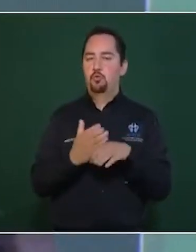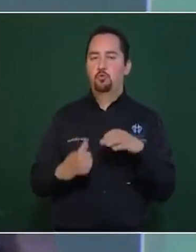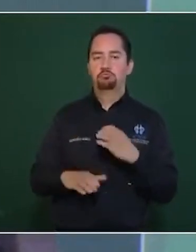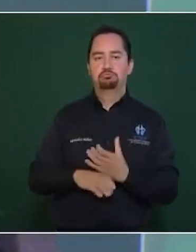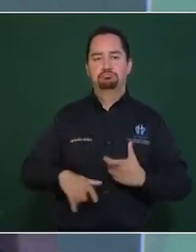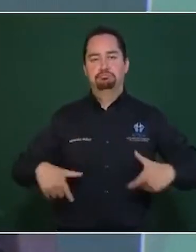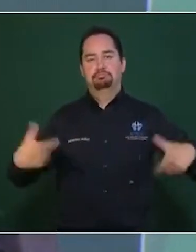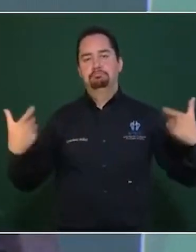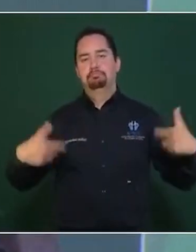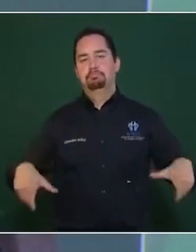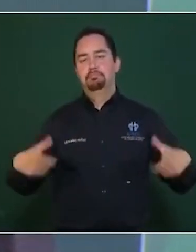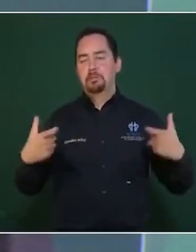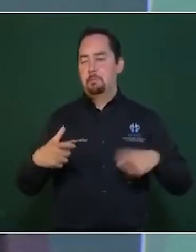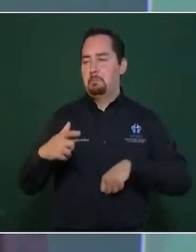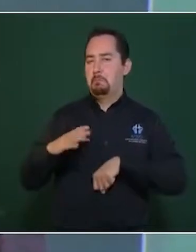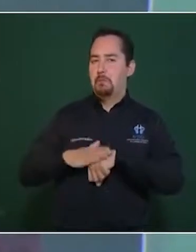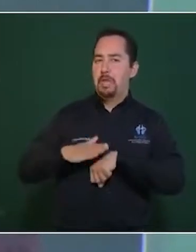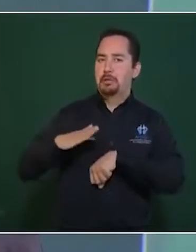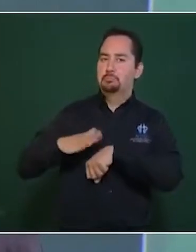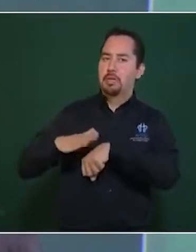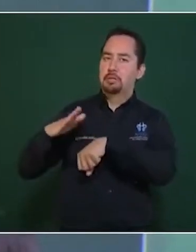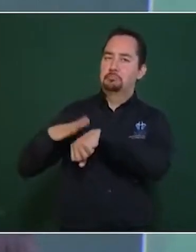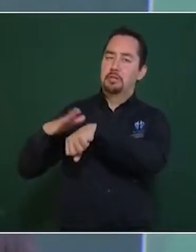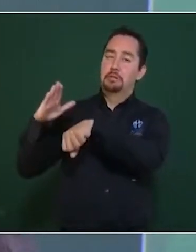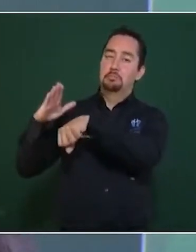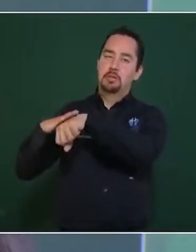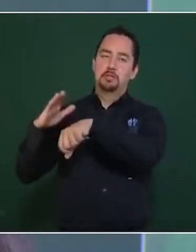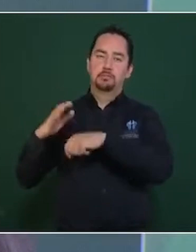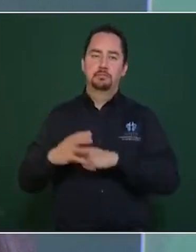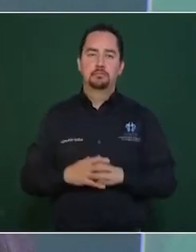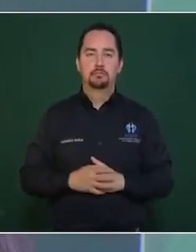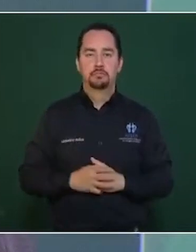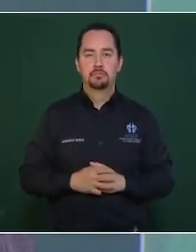acumulando cada vez más riqueza